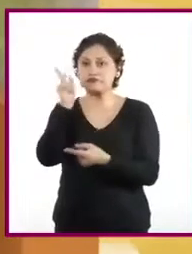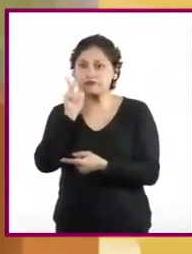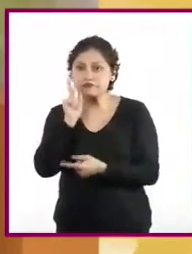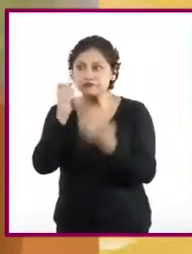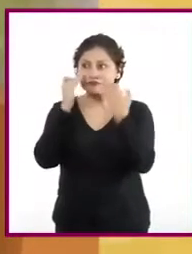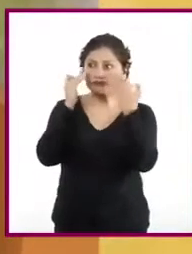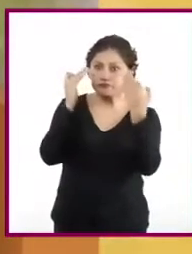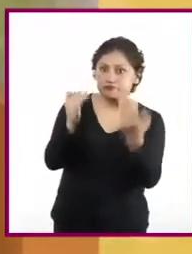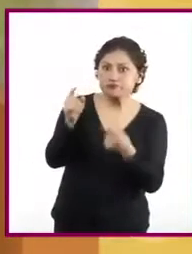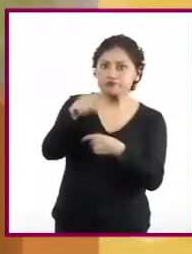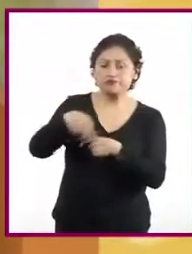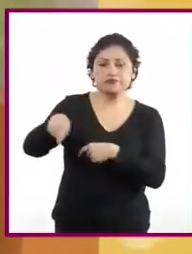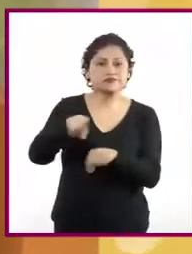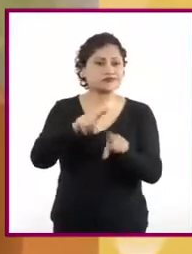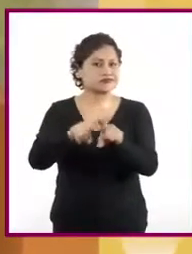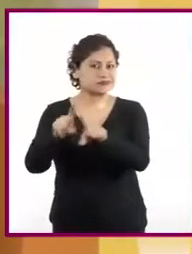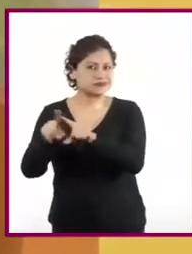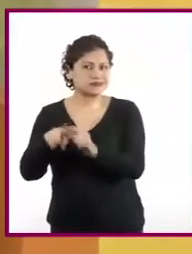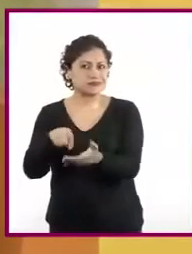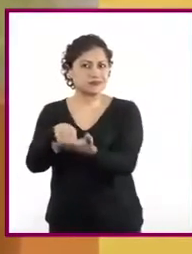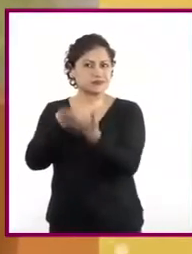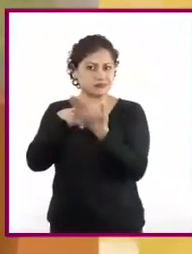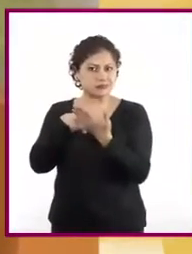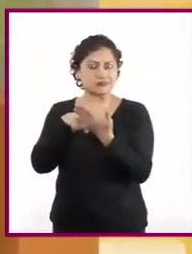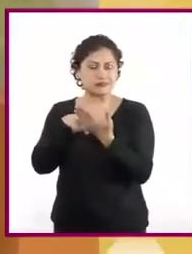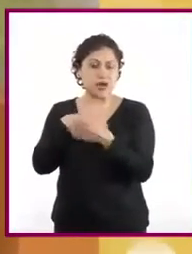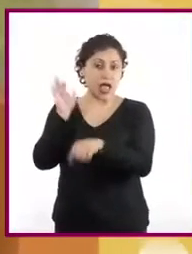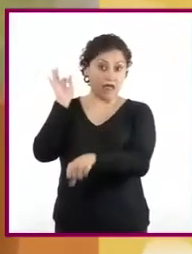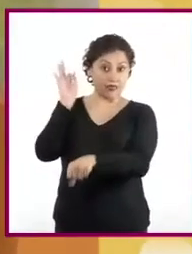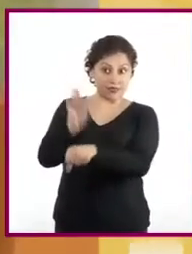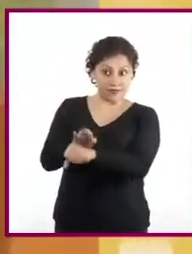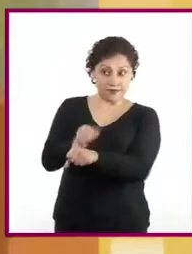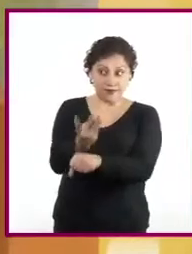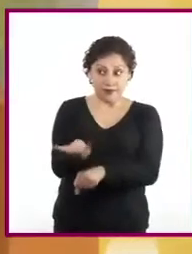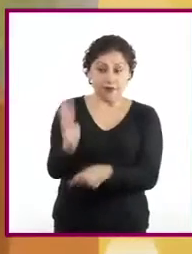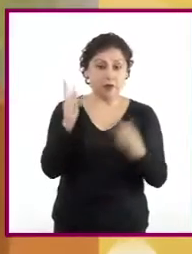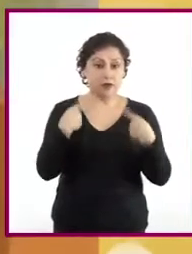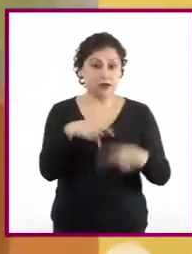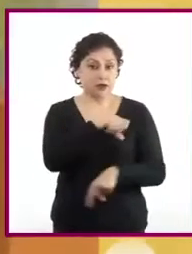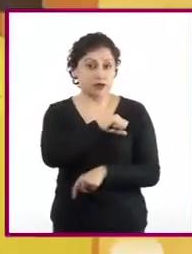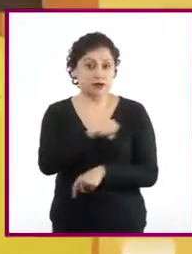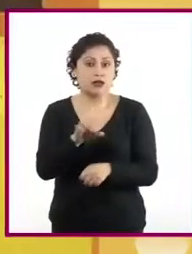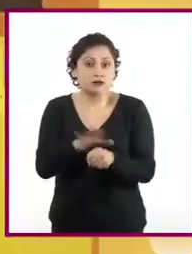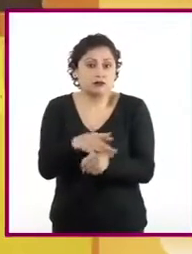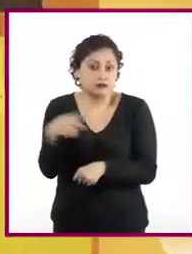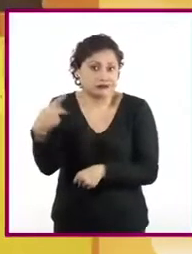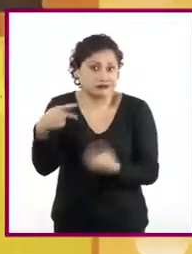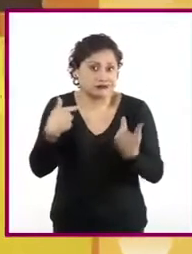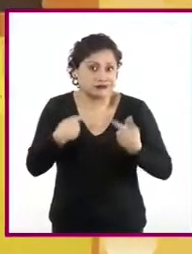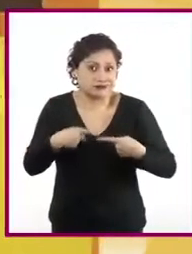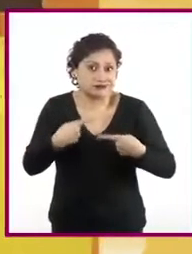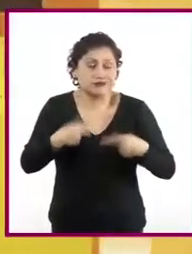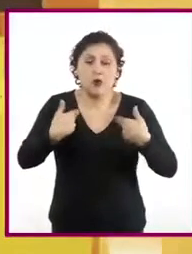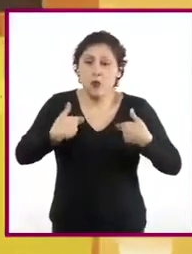etc. Entonces, yo creo que defendemos a los delincuentes porque los delincuentes también tienen derechos, ¿no?